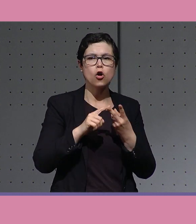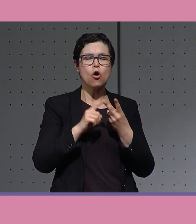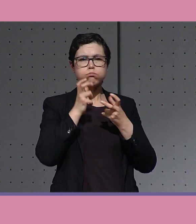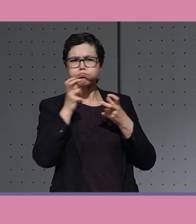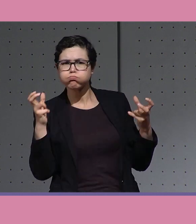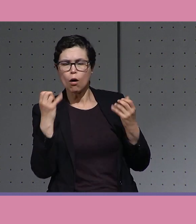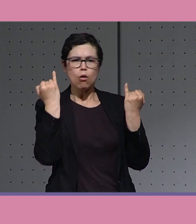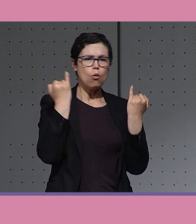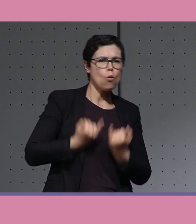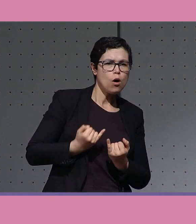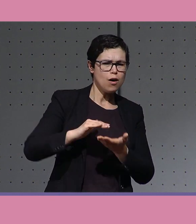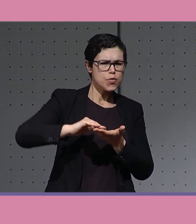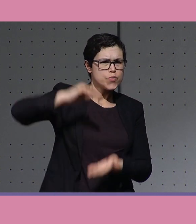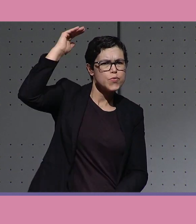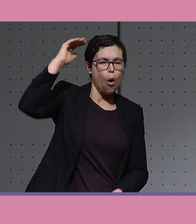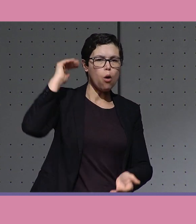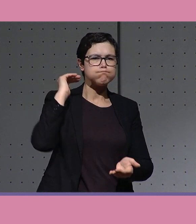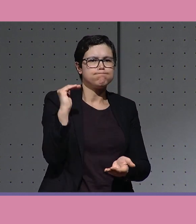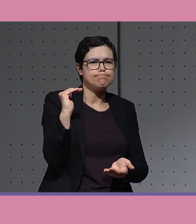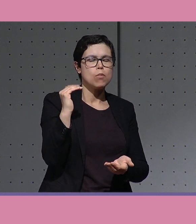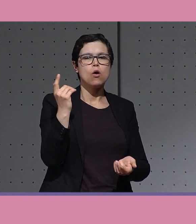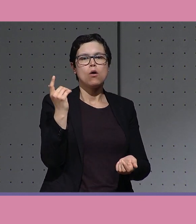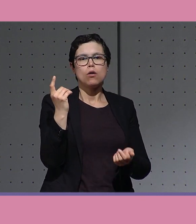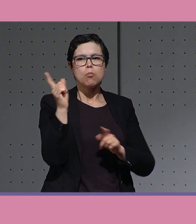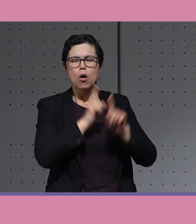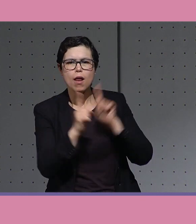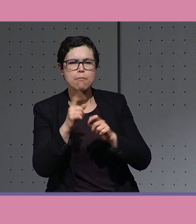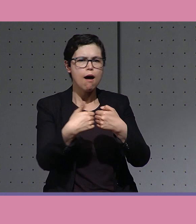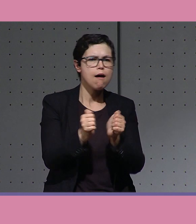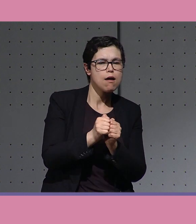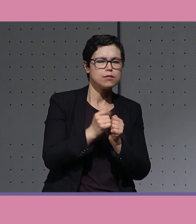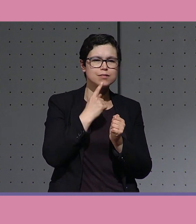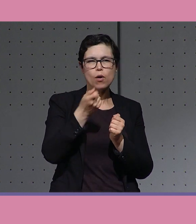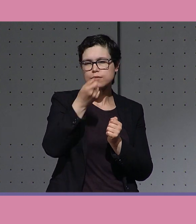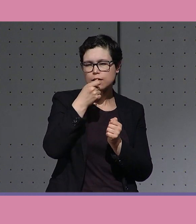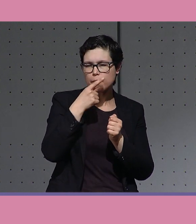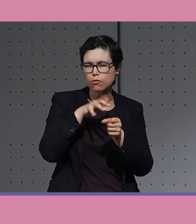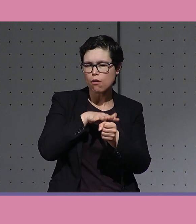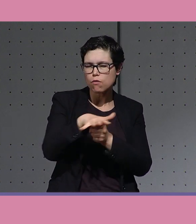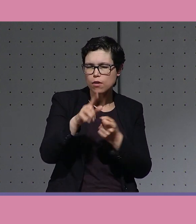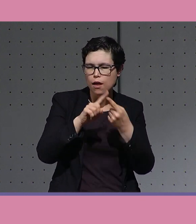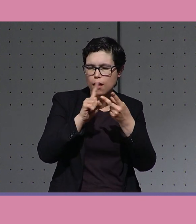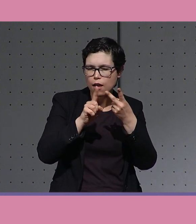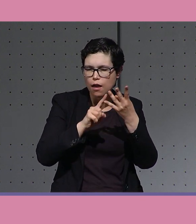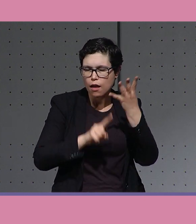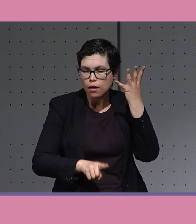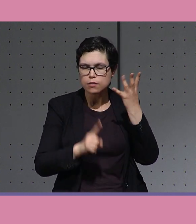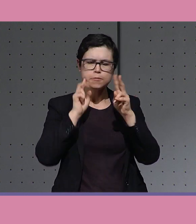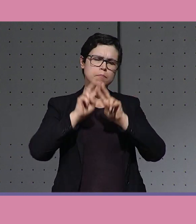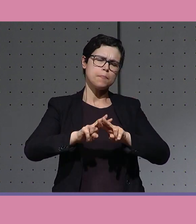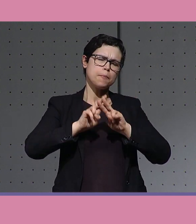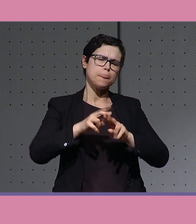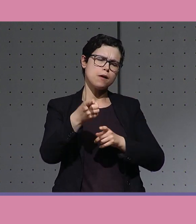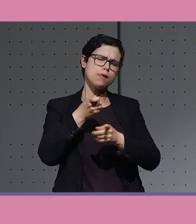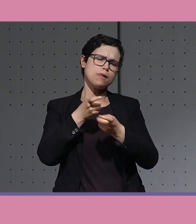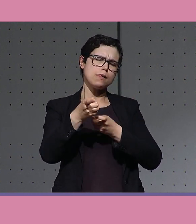ha engordado, sigue creciendo, no sigue creciendo, todo ese tipo de cosas, ¿no? En base a eso, uno va decidiendo si continuar con la medicación